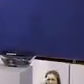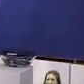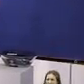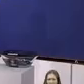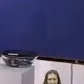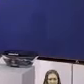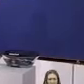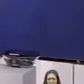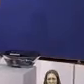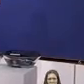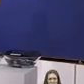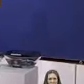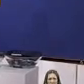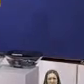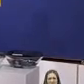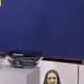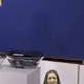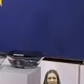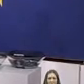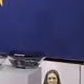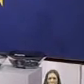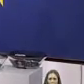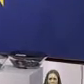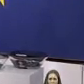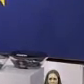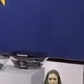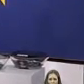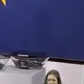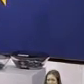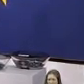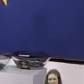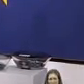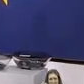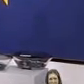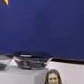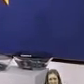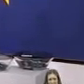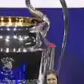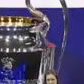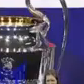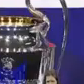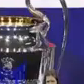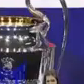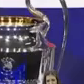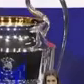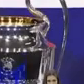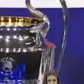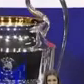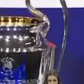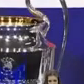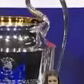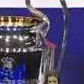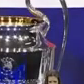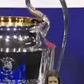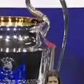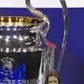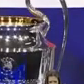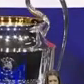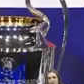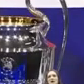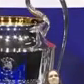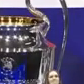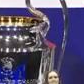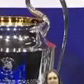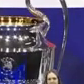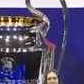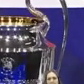se podían enfrentar ya que habían compartido el mismo grupo en la fase previa, por lo que la balota del United no la debieron meter ahí. Posteriormente, en el tercer emparejamiento del